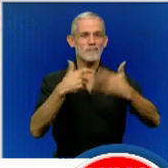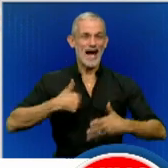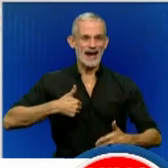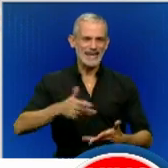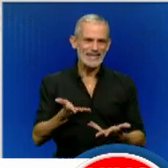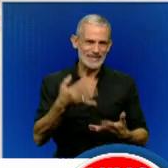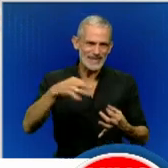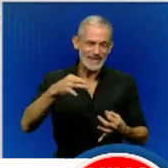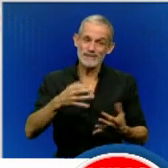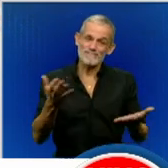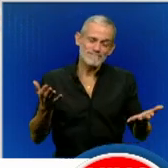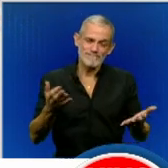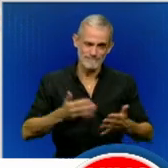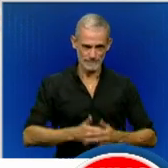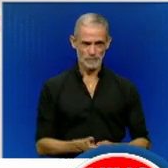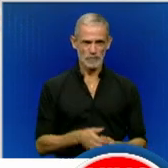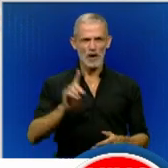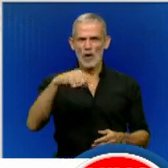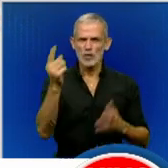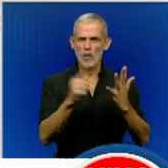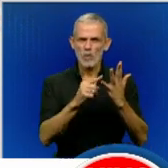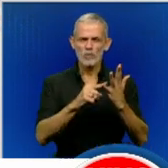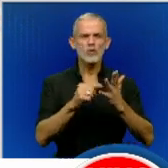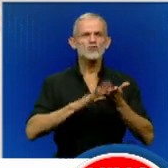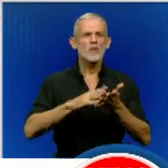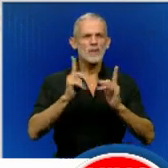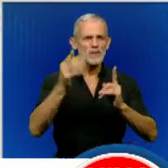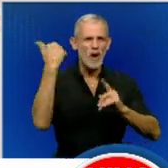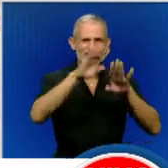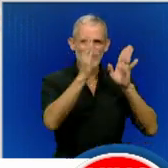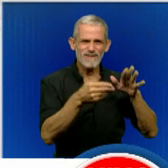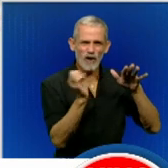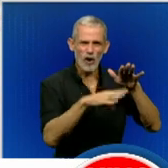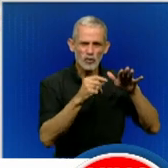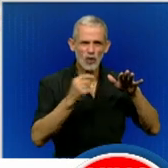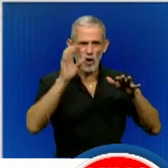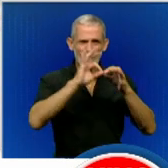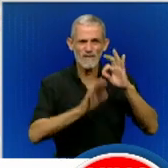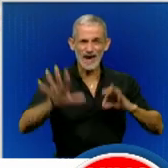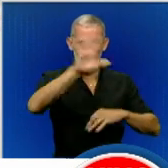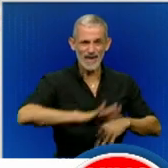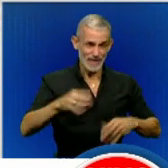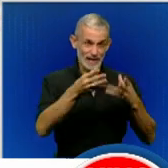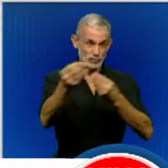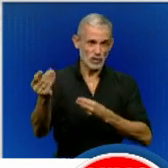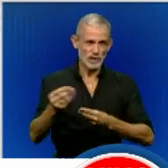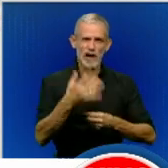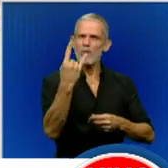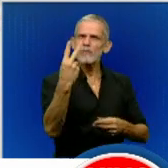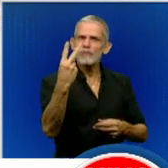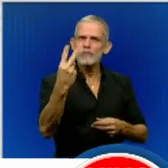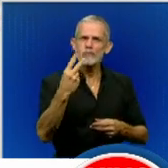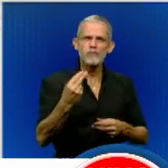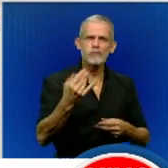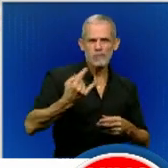cerca y otra de las características sobre el fondo federal solidario es que se produjo un doble engaño a parte